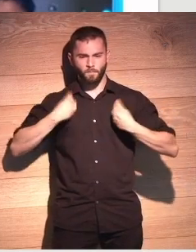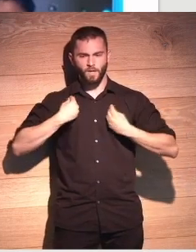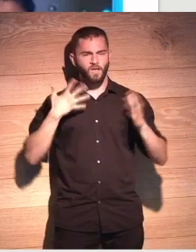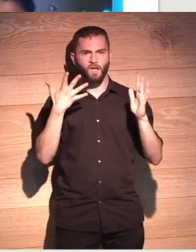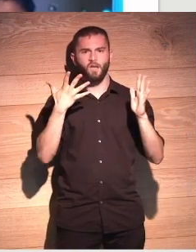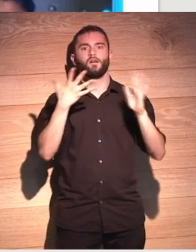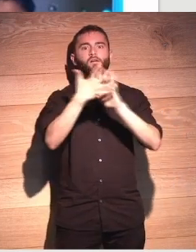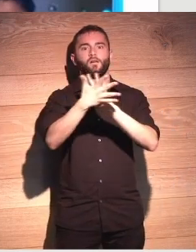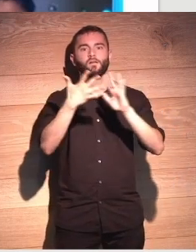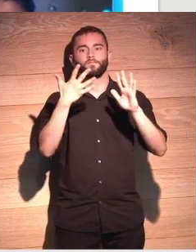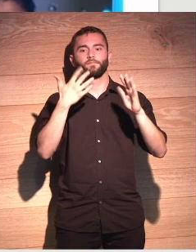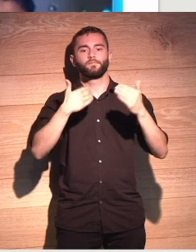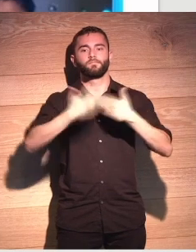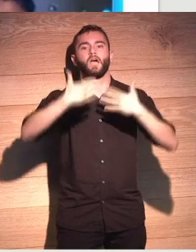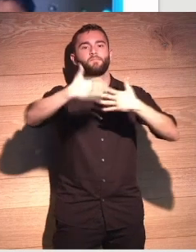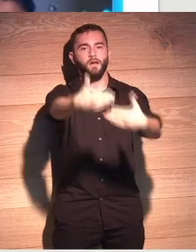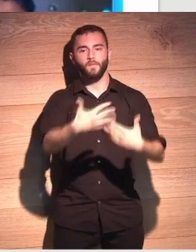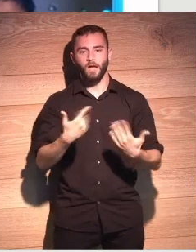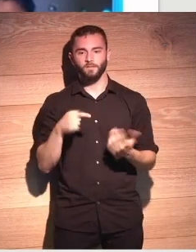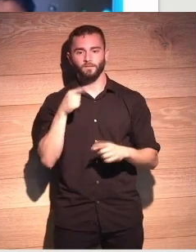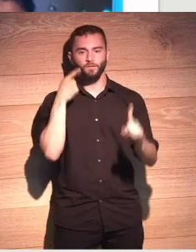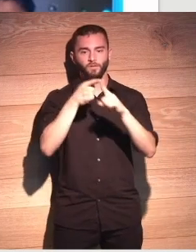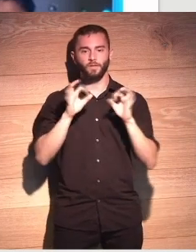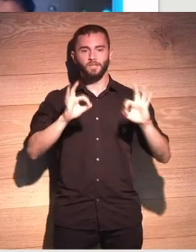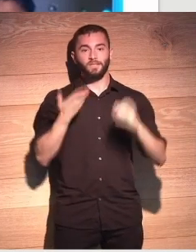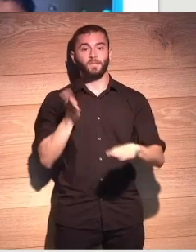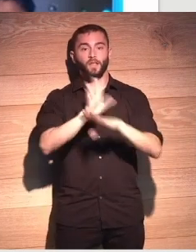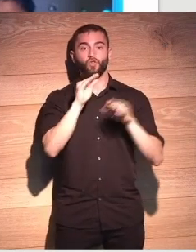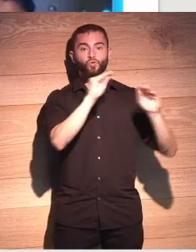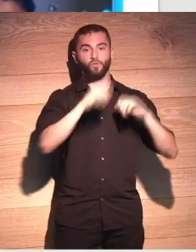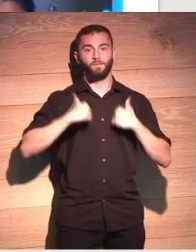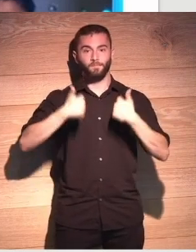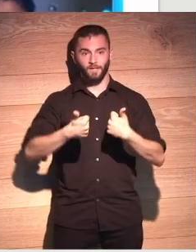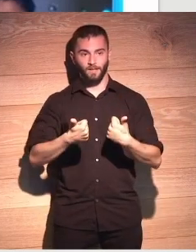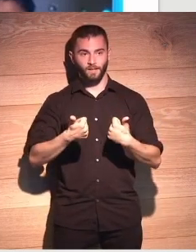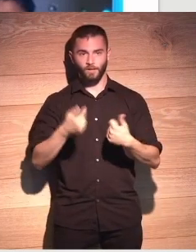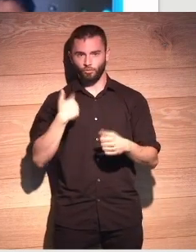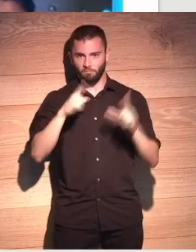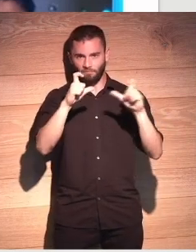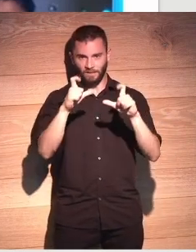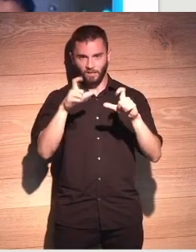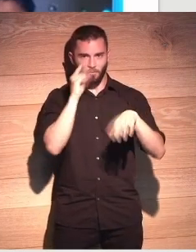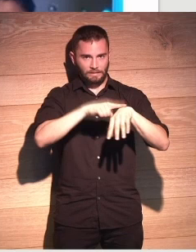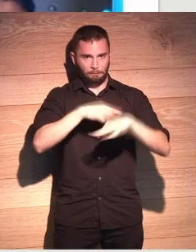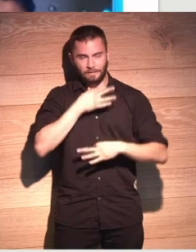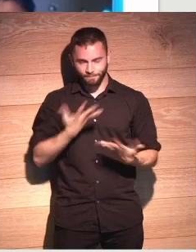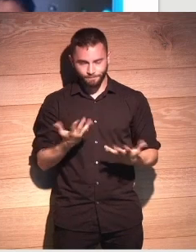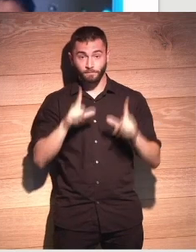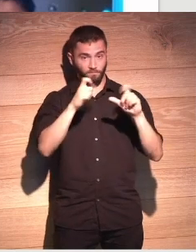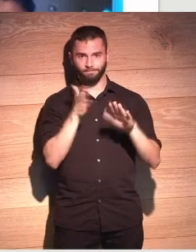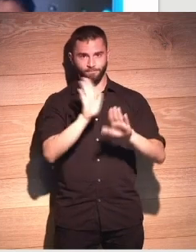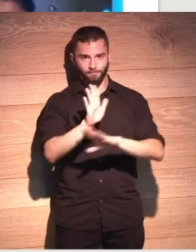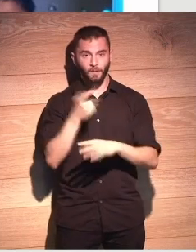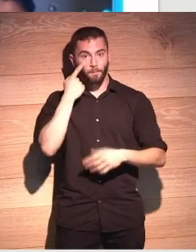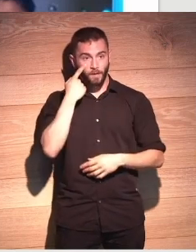de un talante espectacular, comenzaba su presentación así, que yo he hecho un pantallazo directamente por falta de tiempo, ¿no?